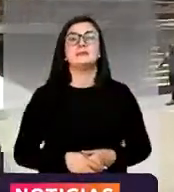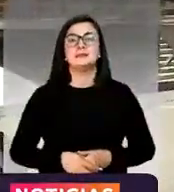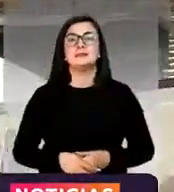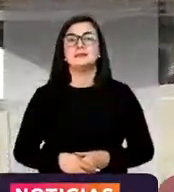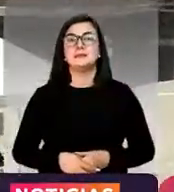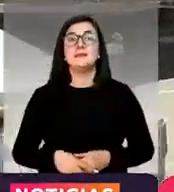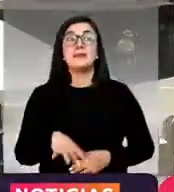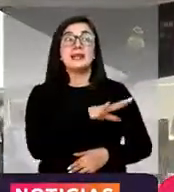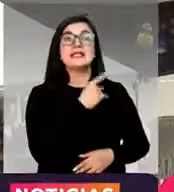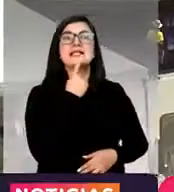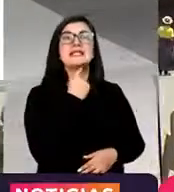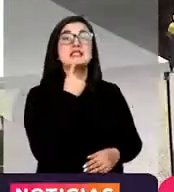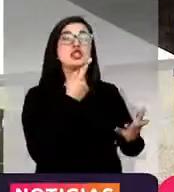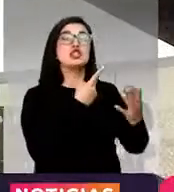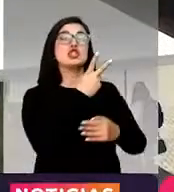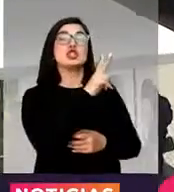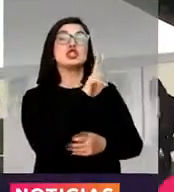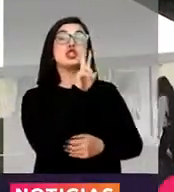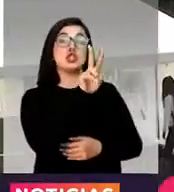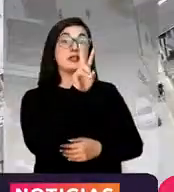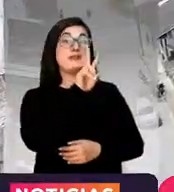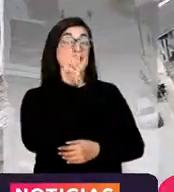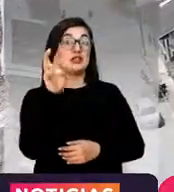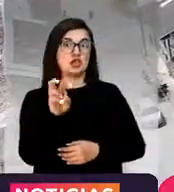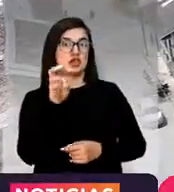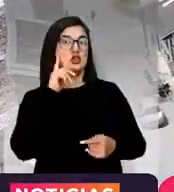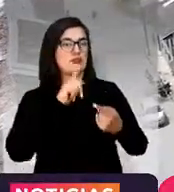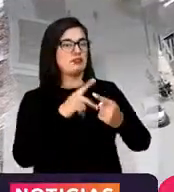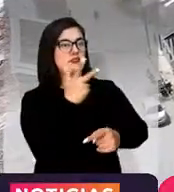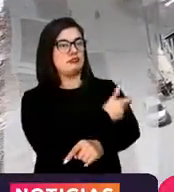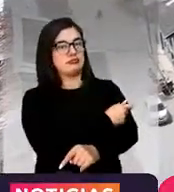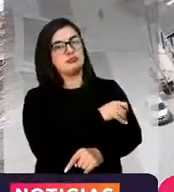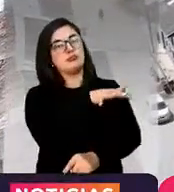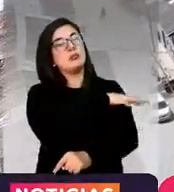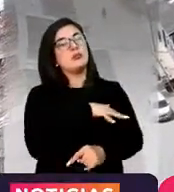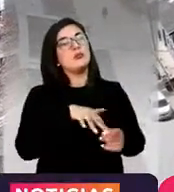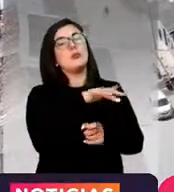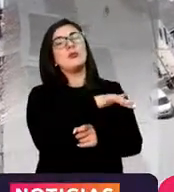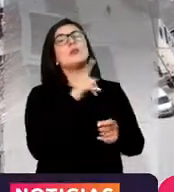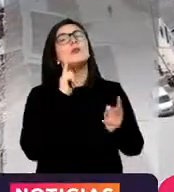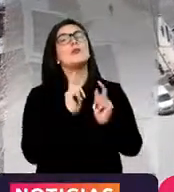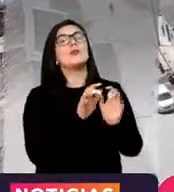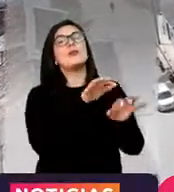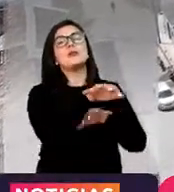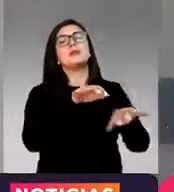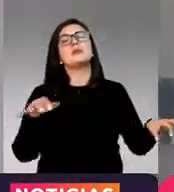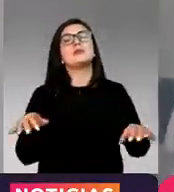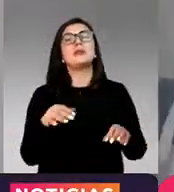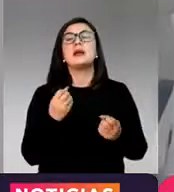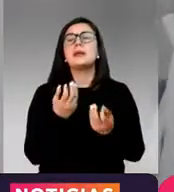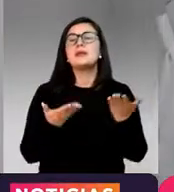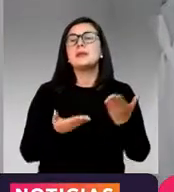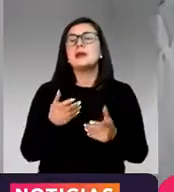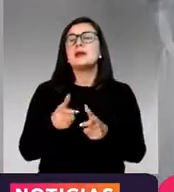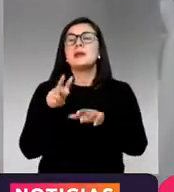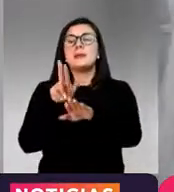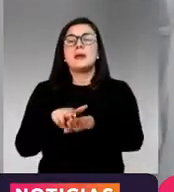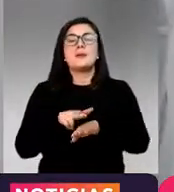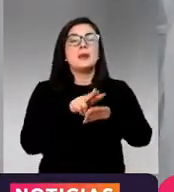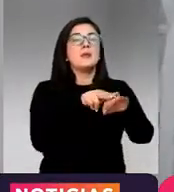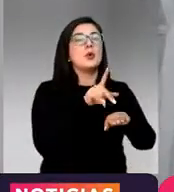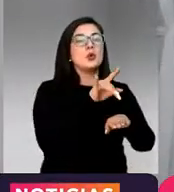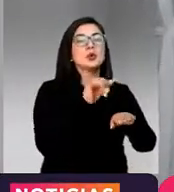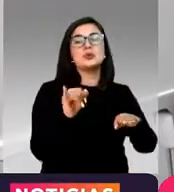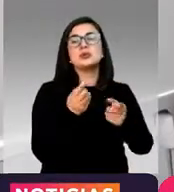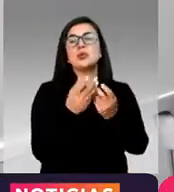Zipaquirá recibió 228 dosis y la asignación de vacunas en Cundinamarca se está haciendo de acuerdo a la cantidad de camas de cuidados intensivos que